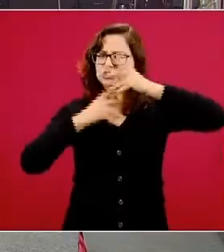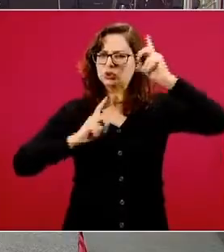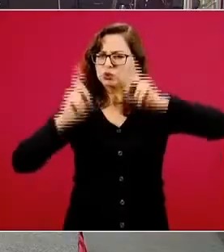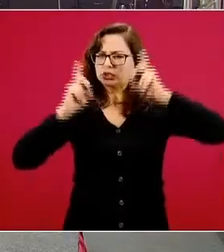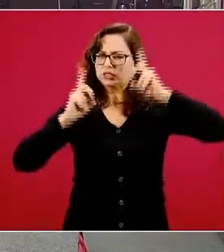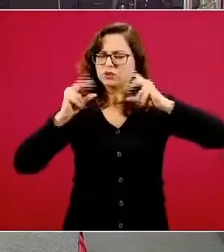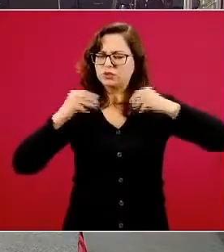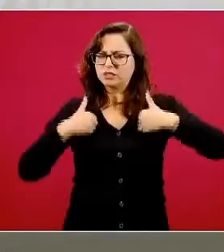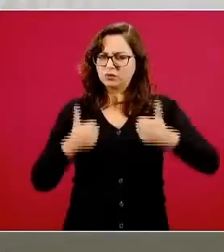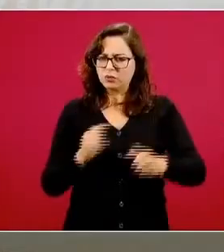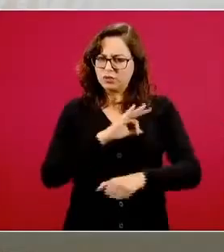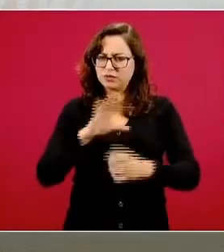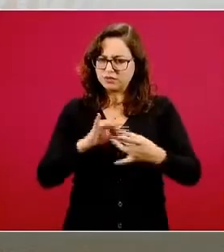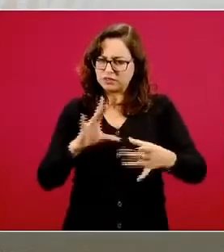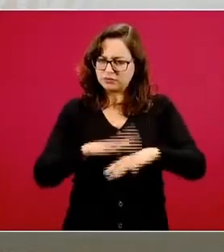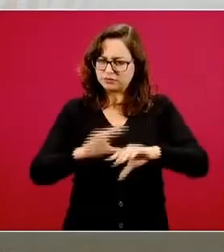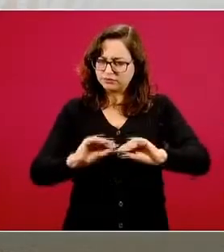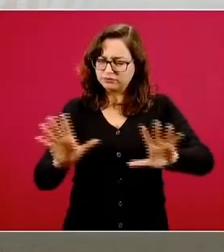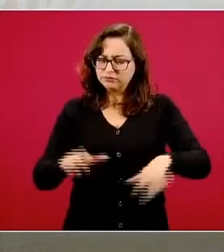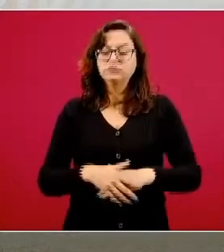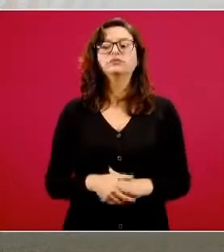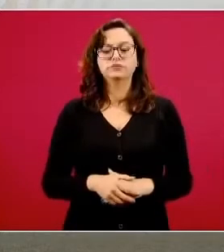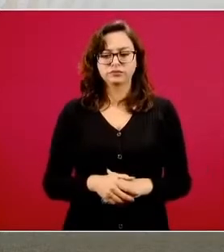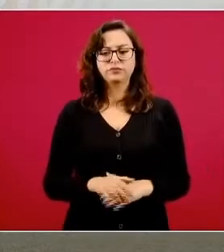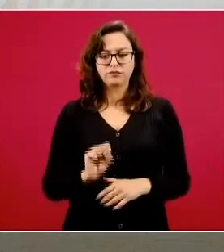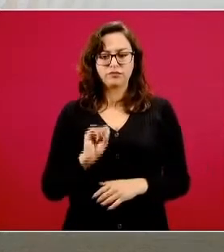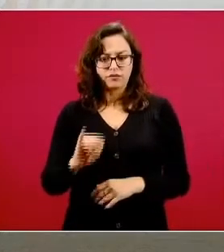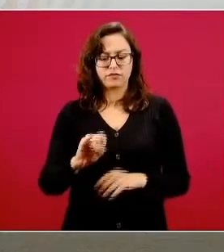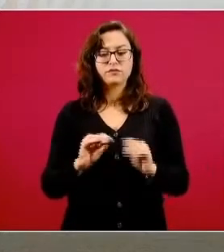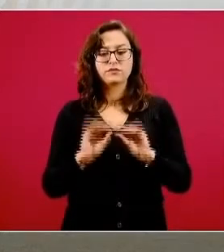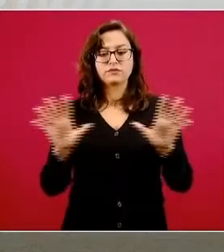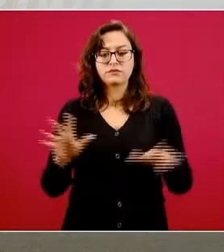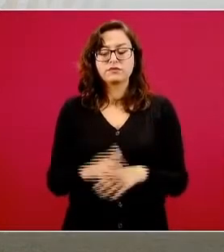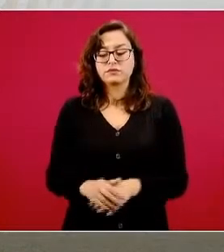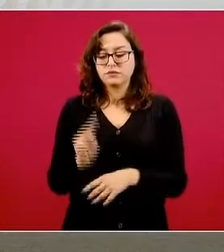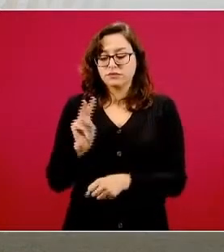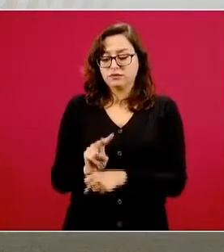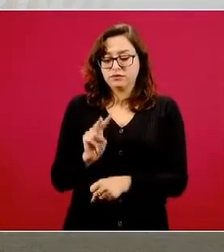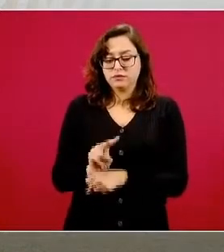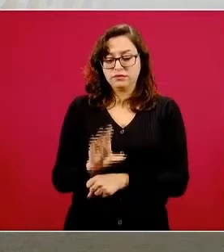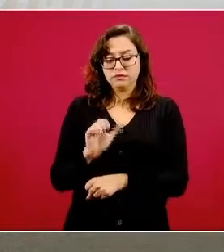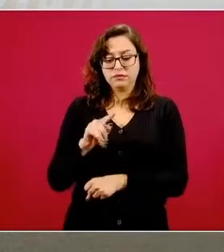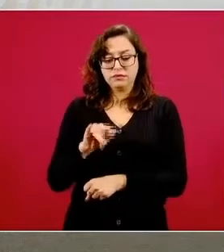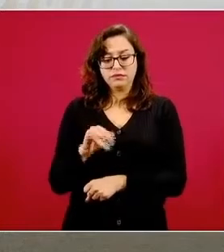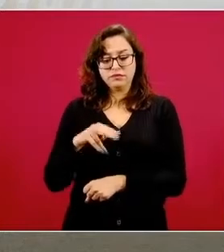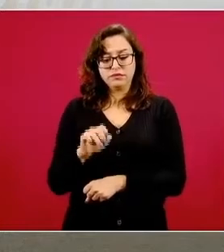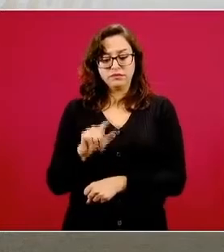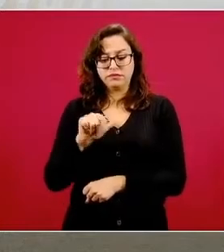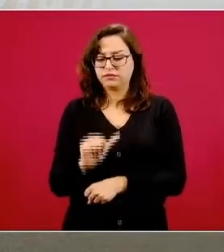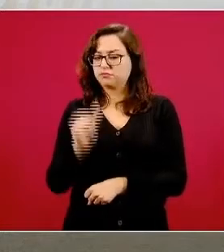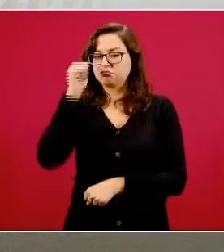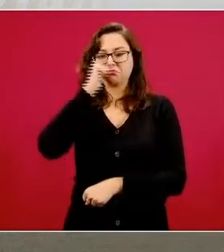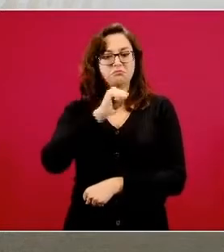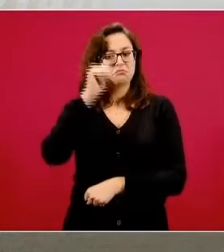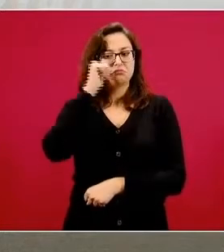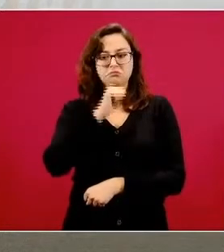El sistema de vigilancia epidemiológica Centinela siempre